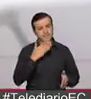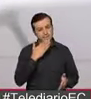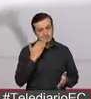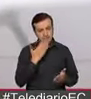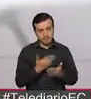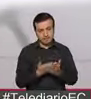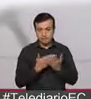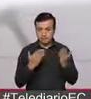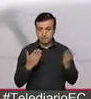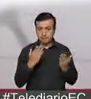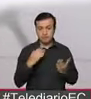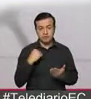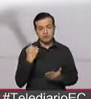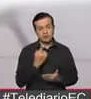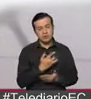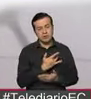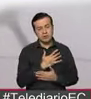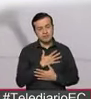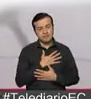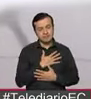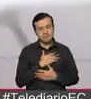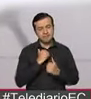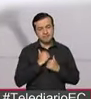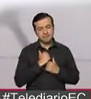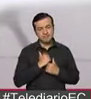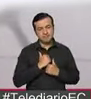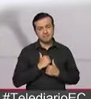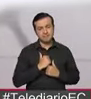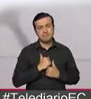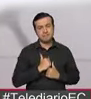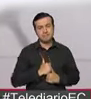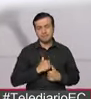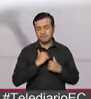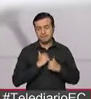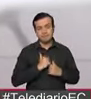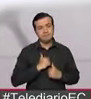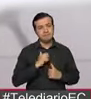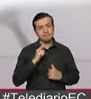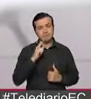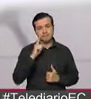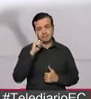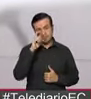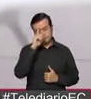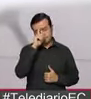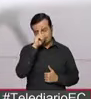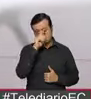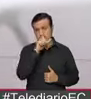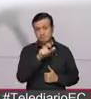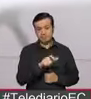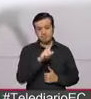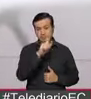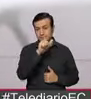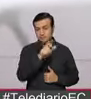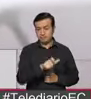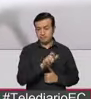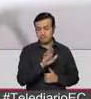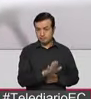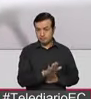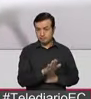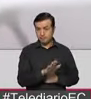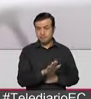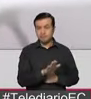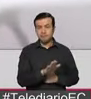nosotros lamentamos muchísimo lo que sucedió este acto irracional cometido por una persona